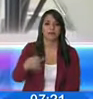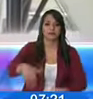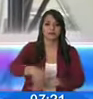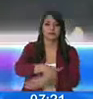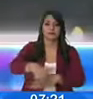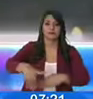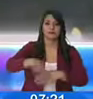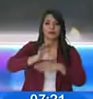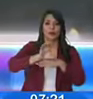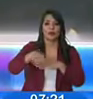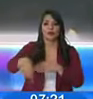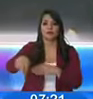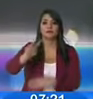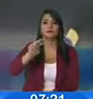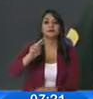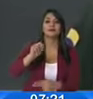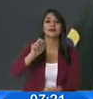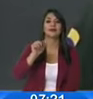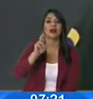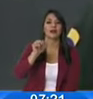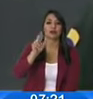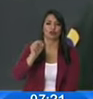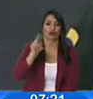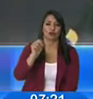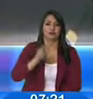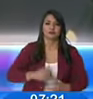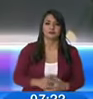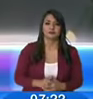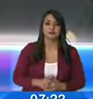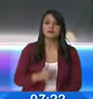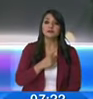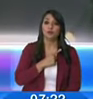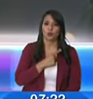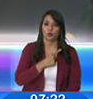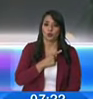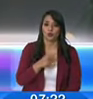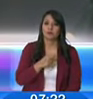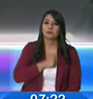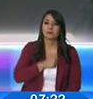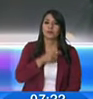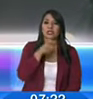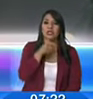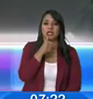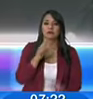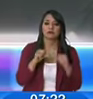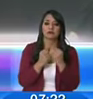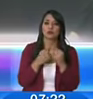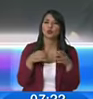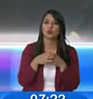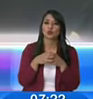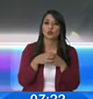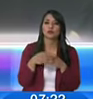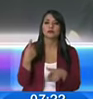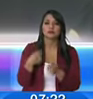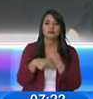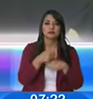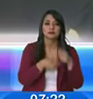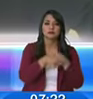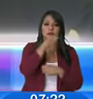con Ecuador. Los propietarios o dueños de estos laboratorios, se trata de una organización